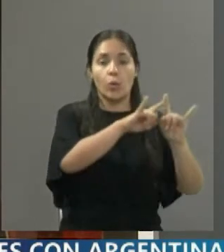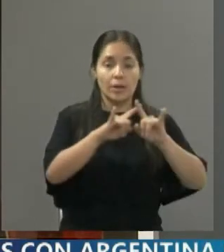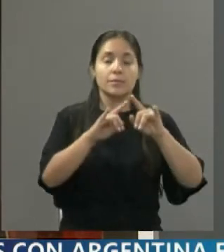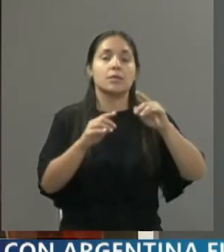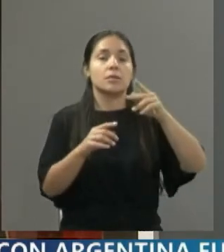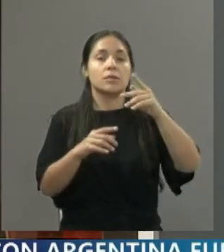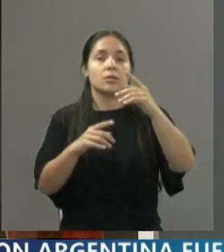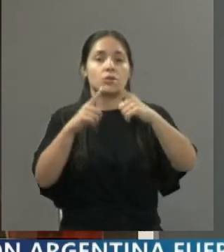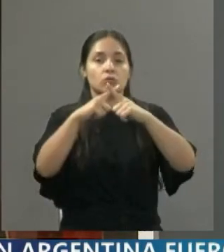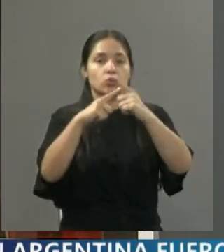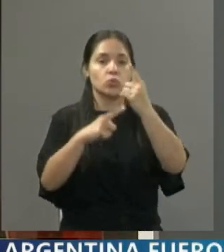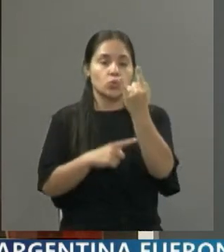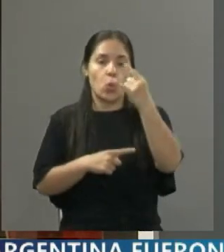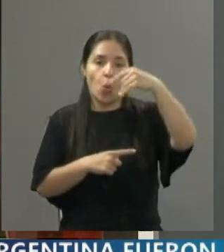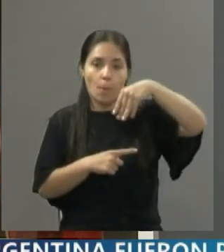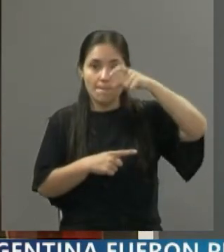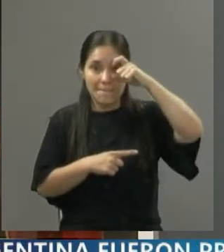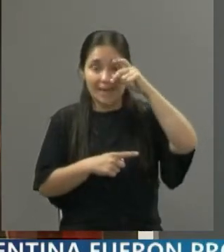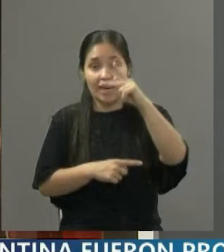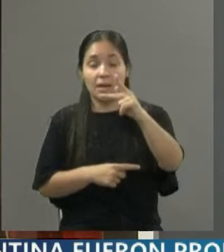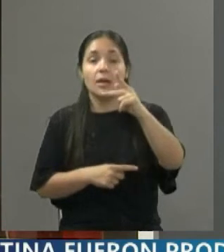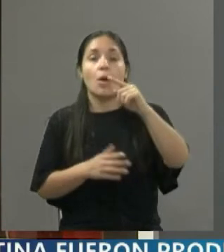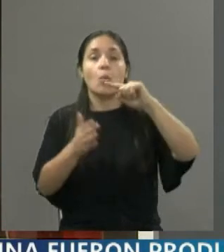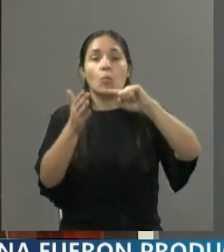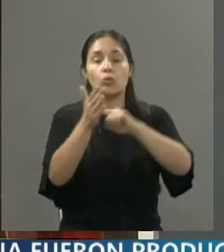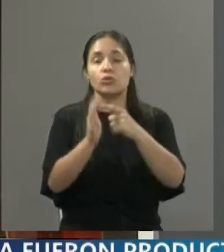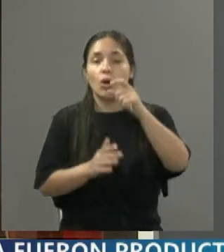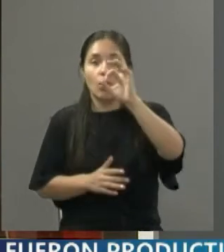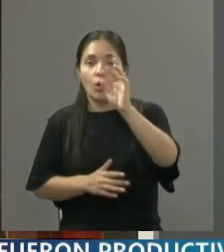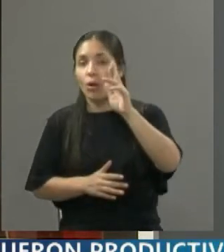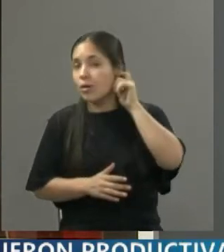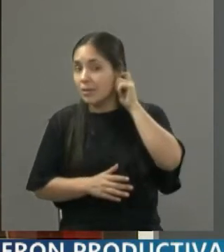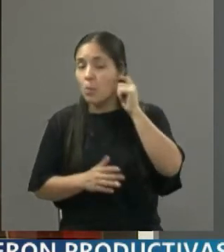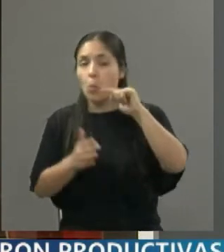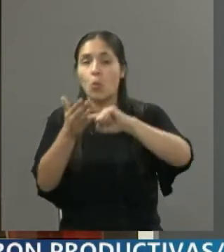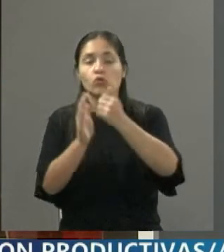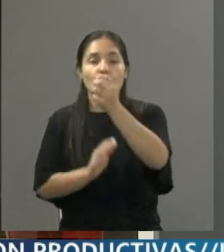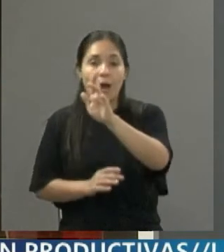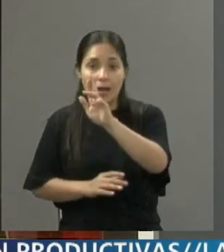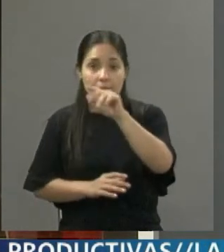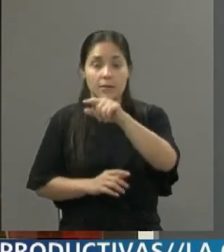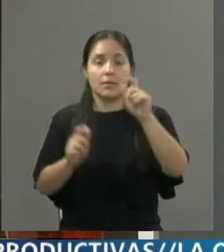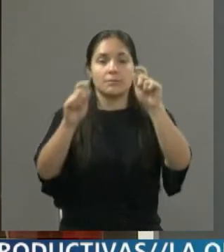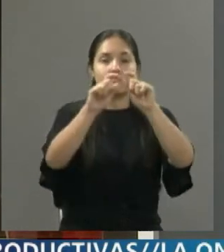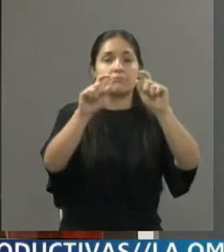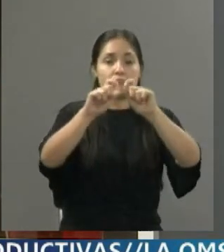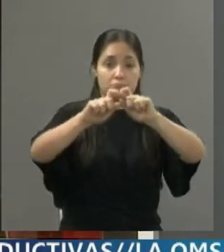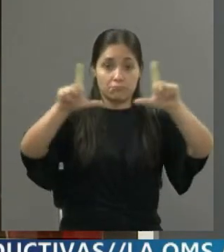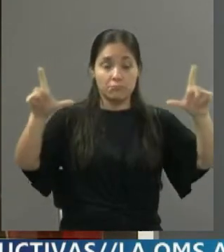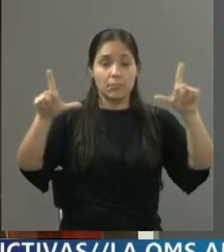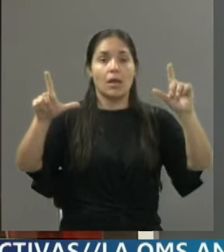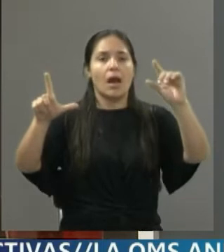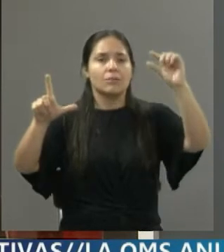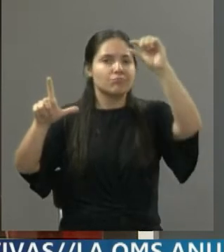sumec.org.ar. Pueden ir a una pestaña que se llama Informes